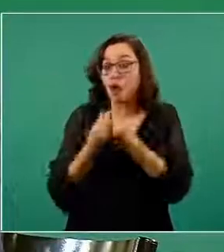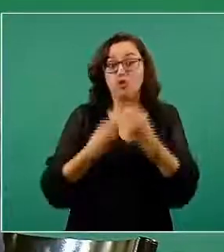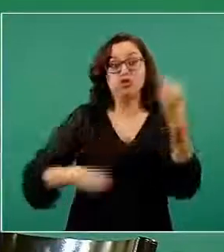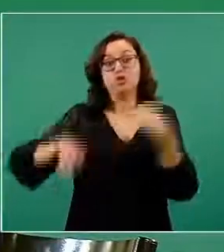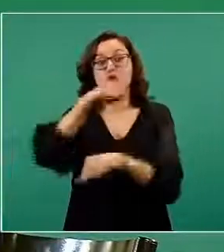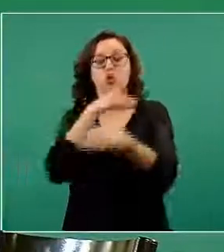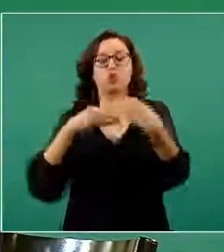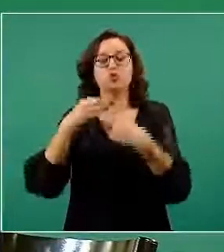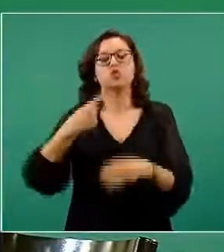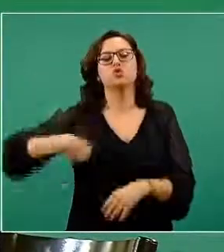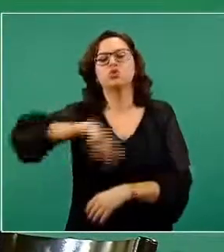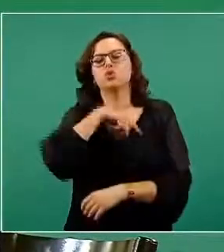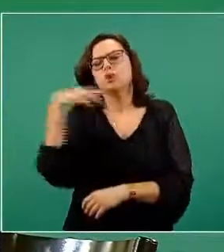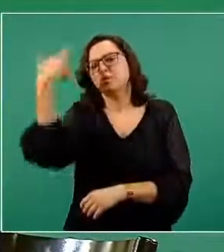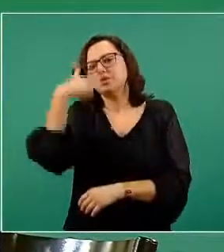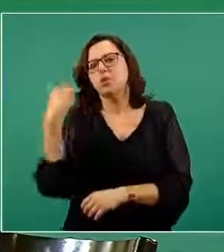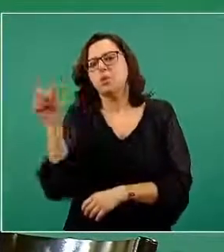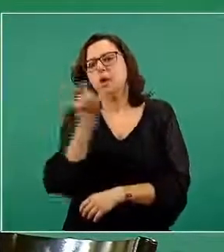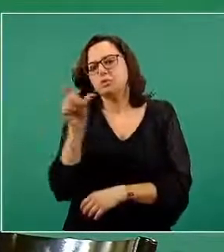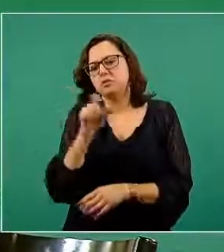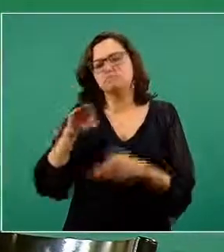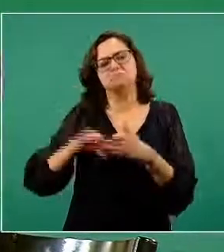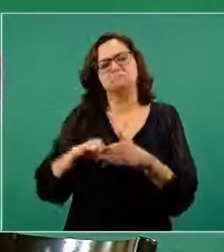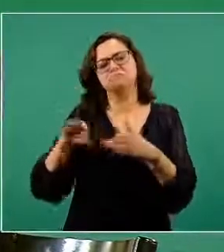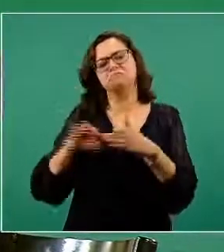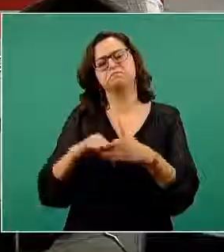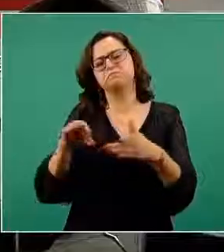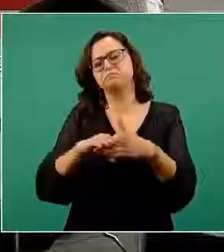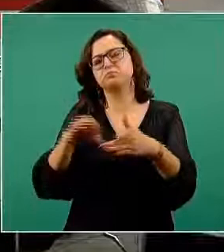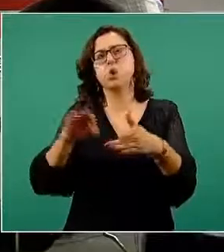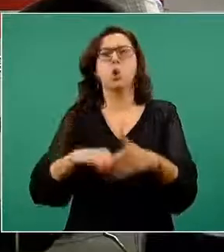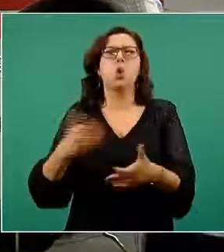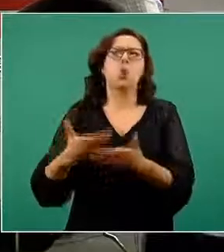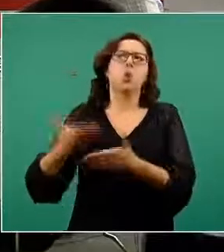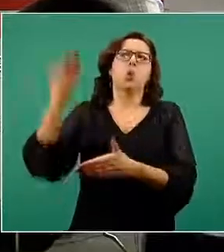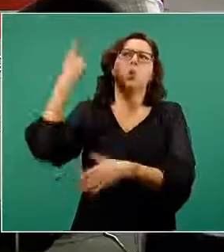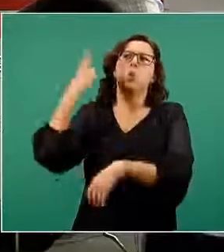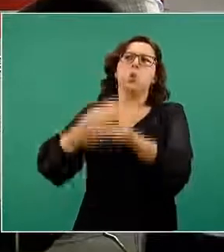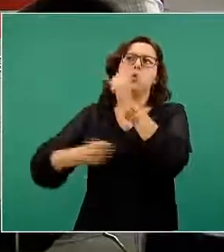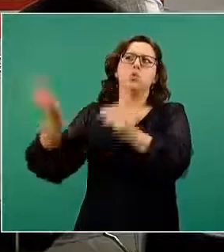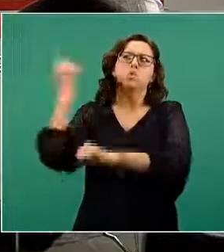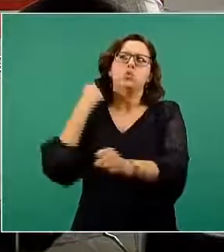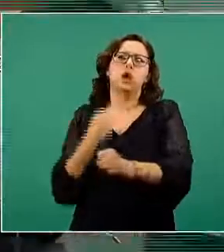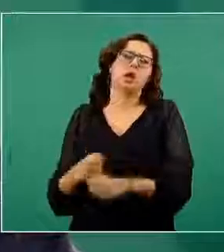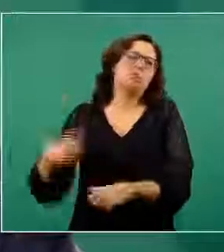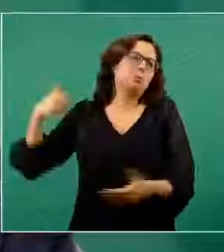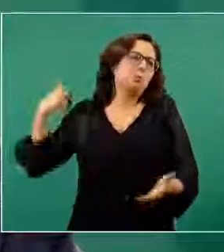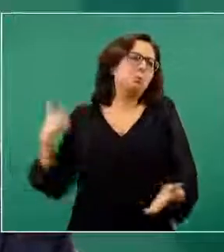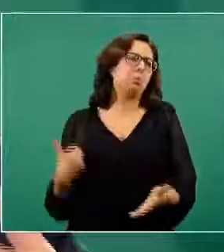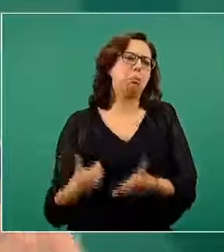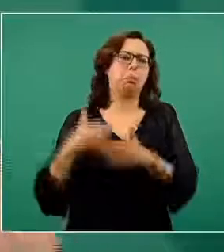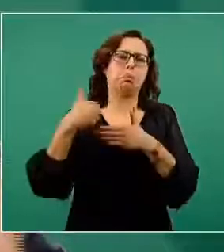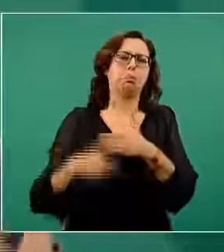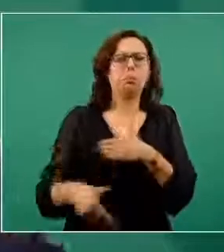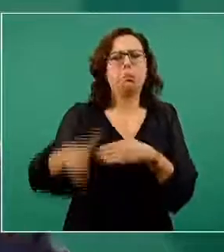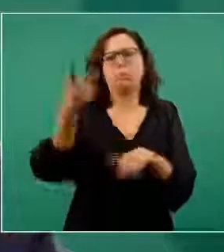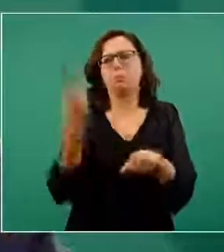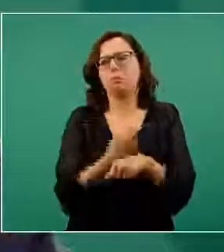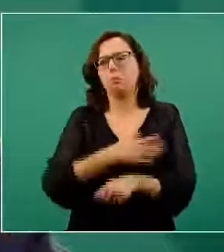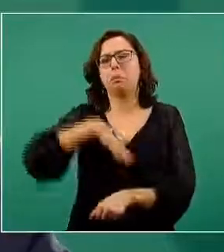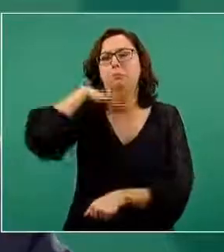revisamos periódica y continuamente. O sea, no es que se quedó y uy, qué barbaridad, no nos dimos cuenta, de ninguna manera. Esto lo